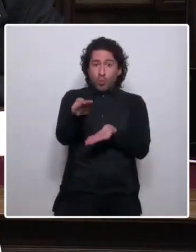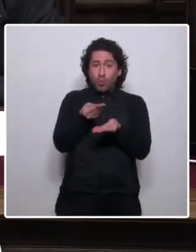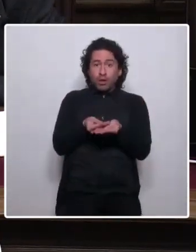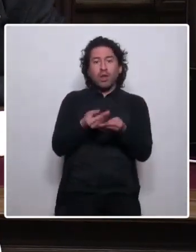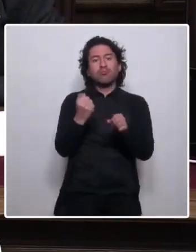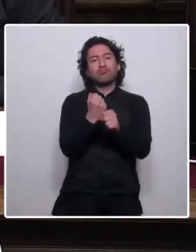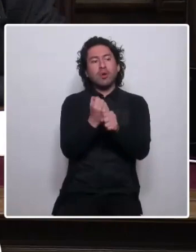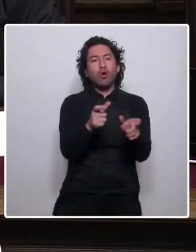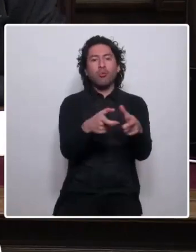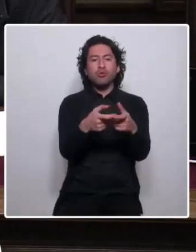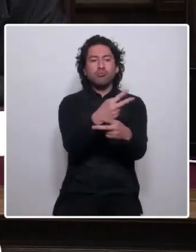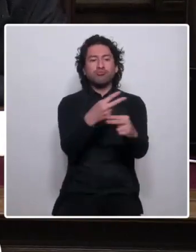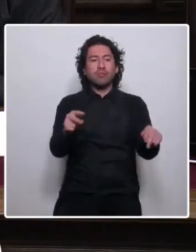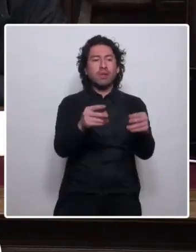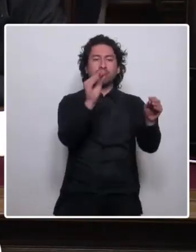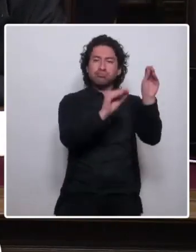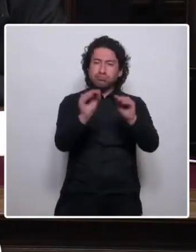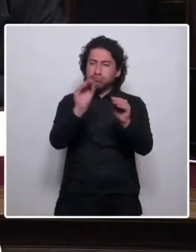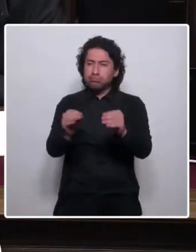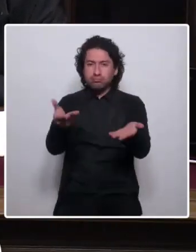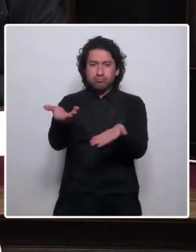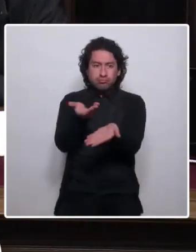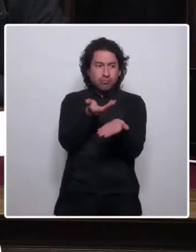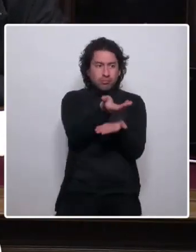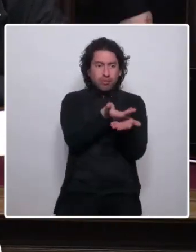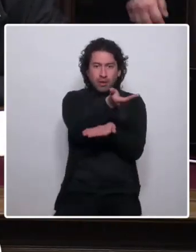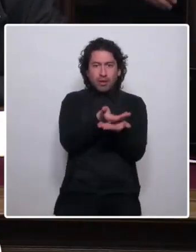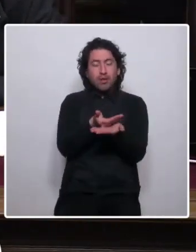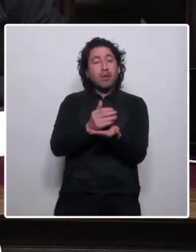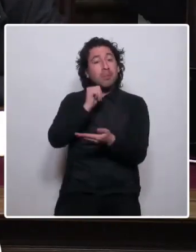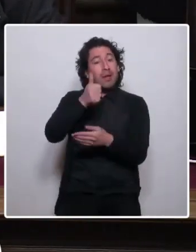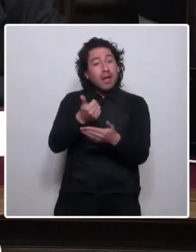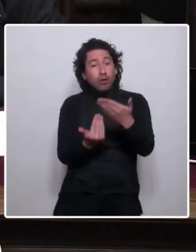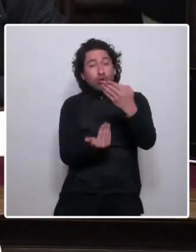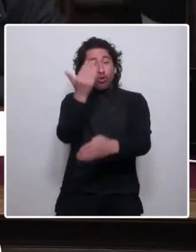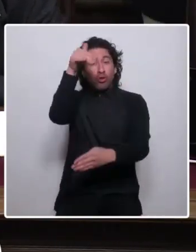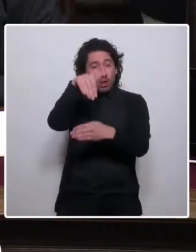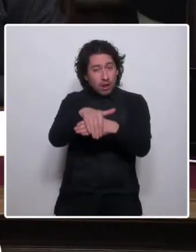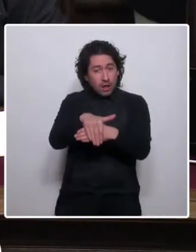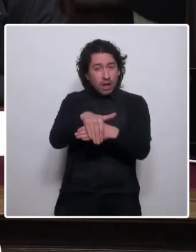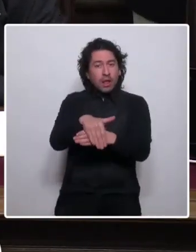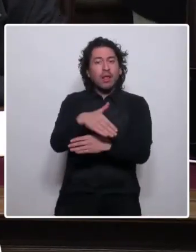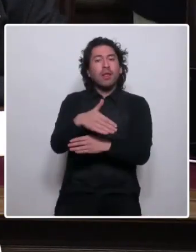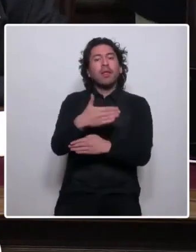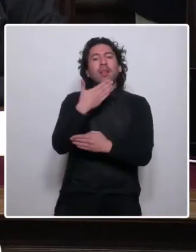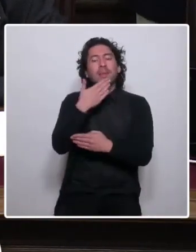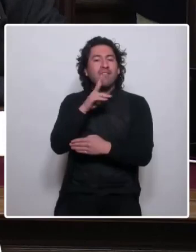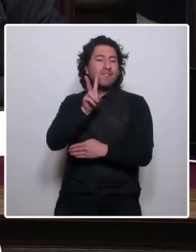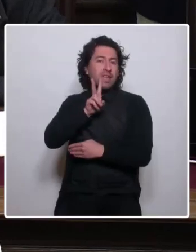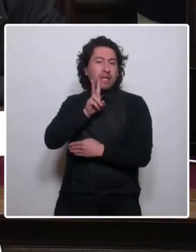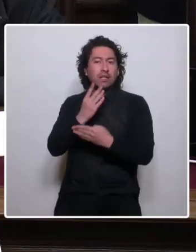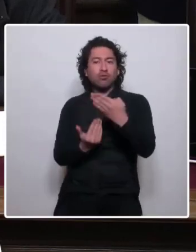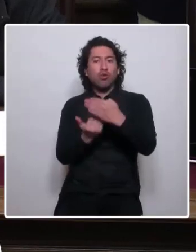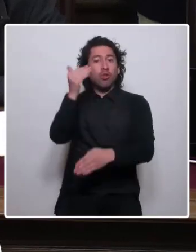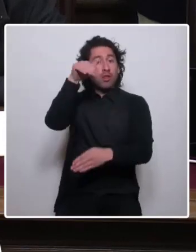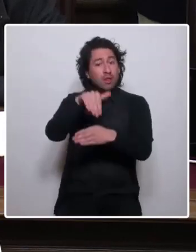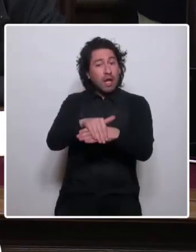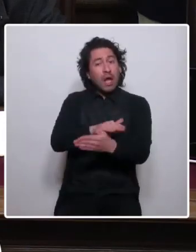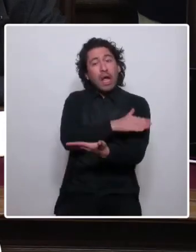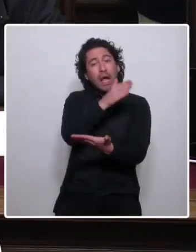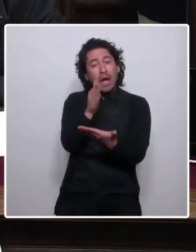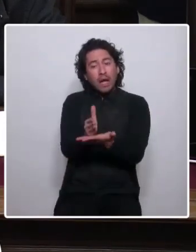de las comisiones para tener todo el día de mañana, para tener todo el día viernes, hasta